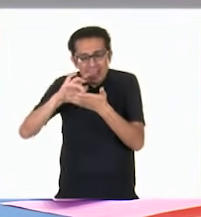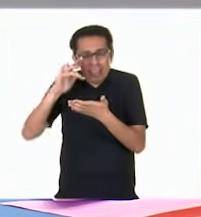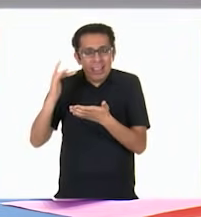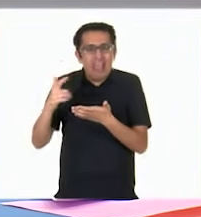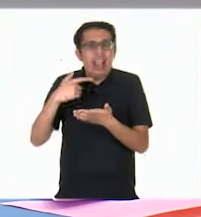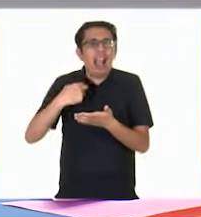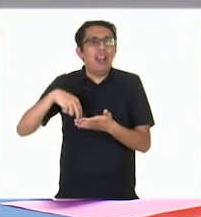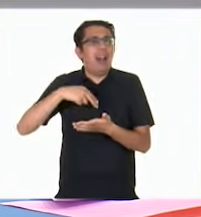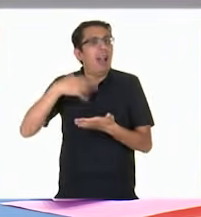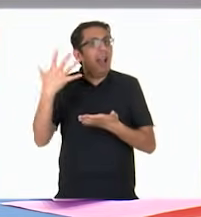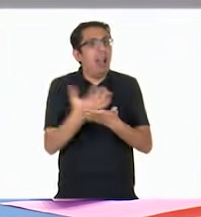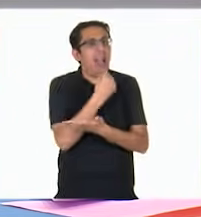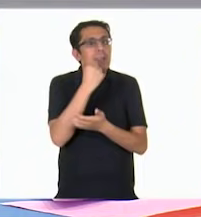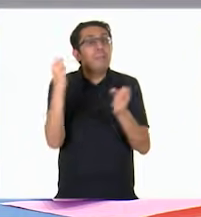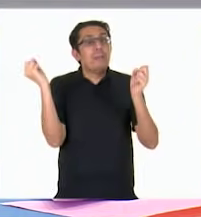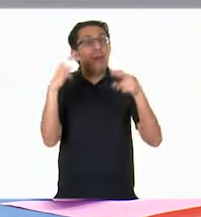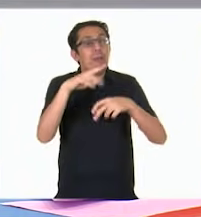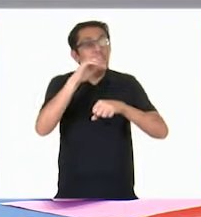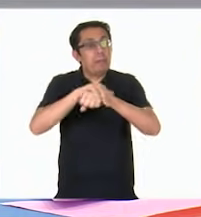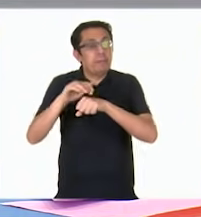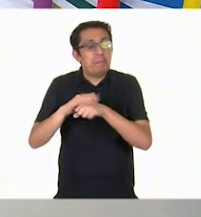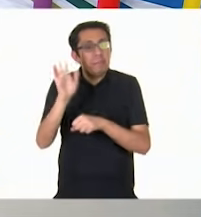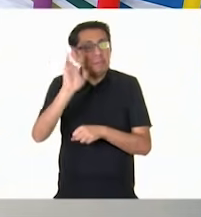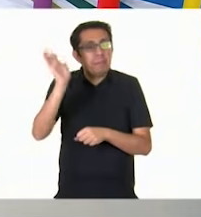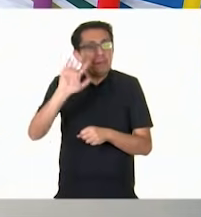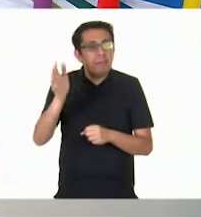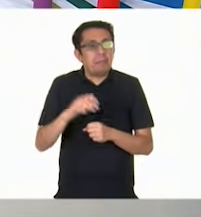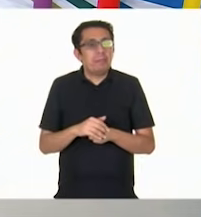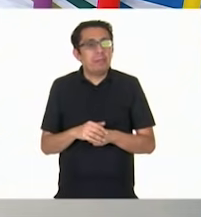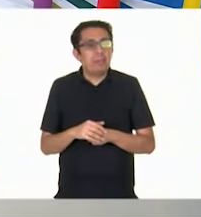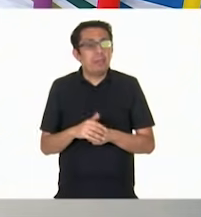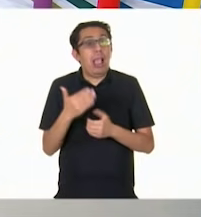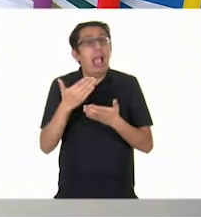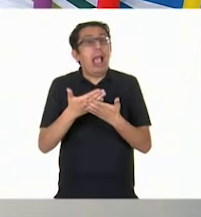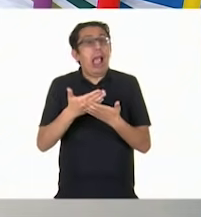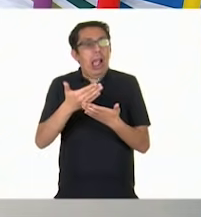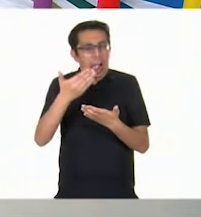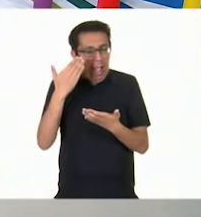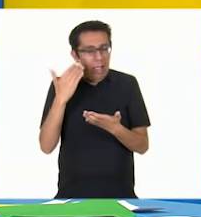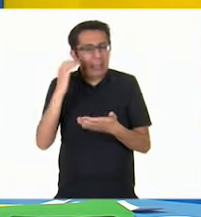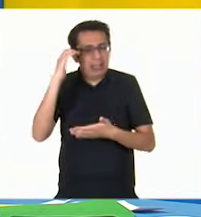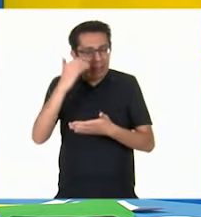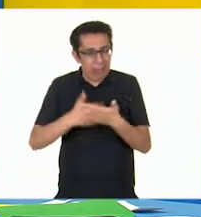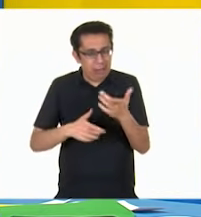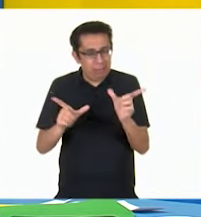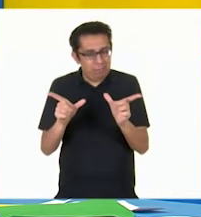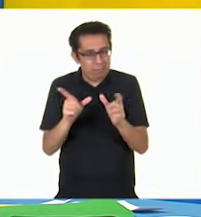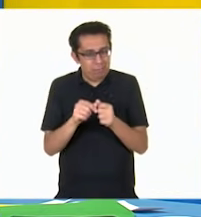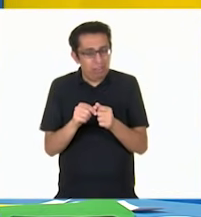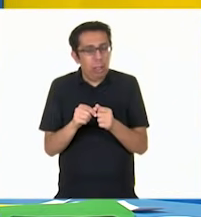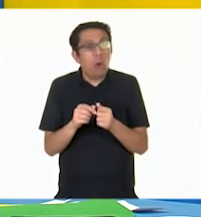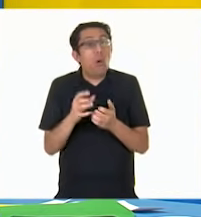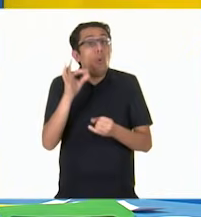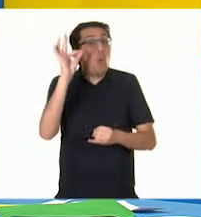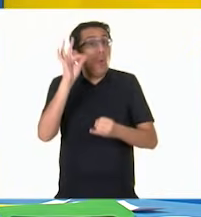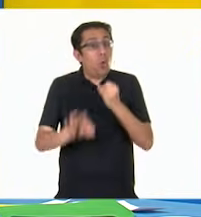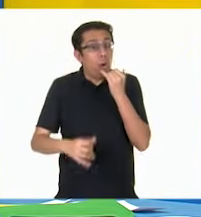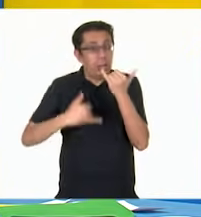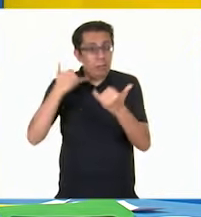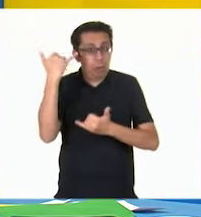¡Ganamos! ¡Adiós, equipo! amigos! Antes de concluir nuestra clase, haremos un último juego.